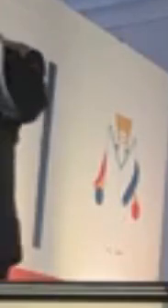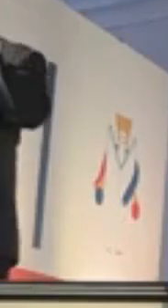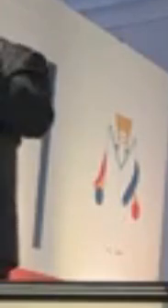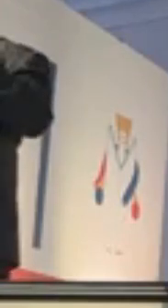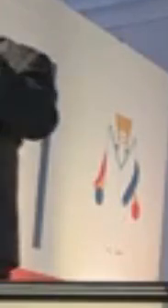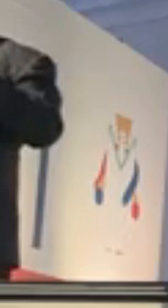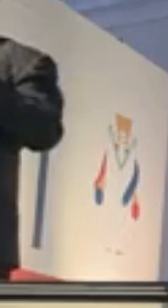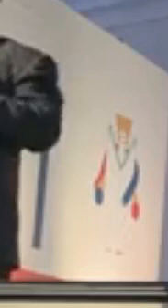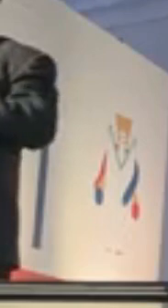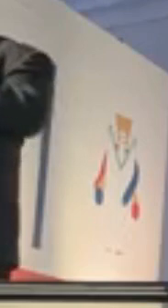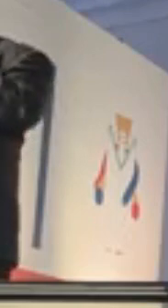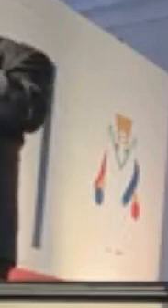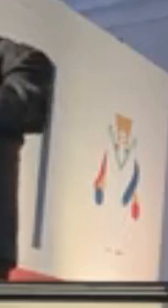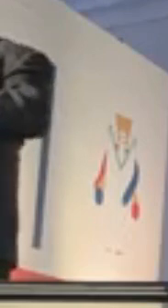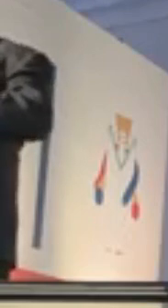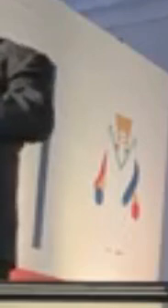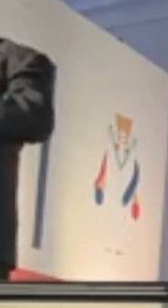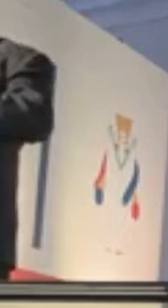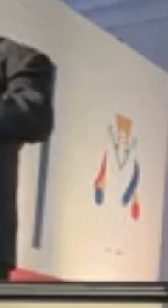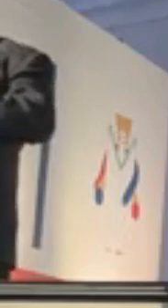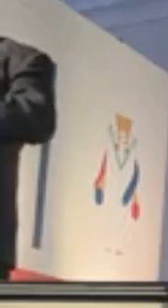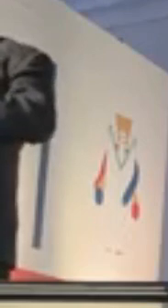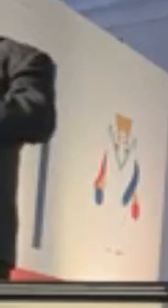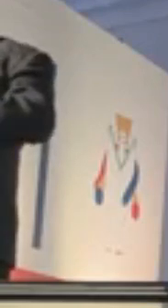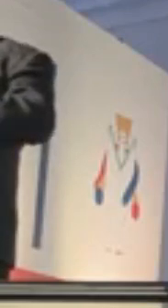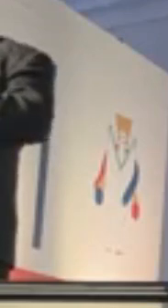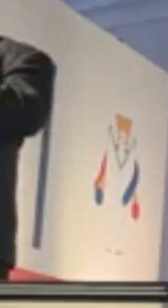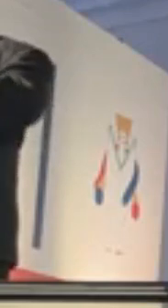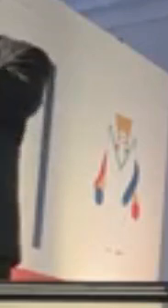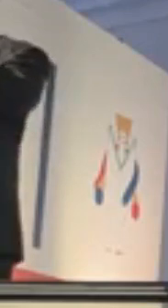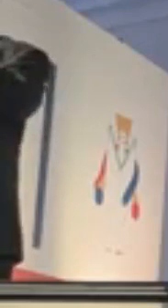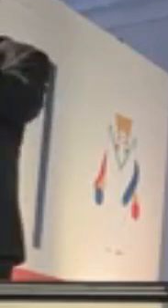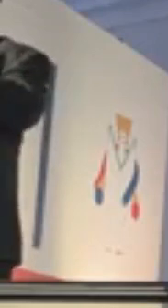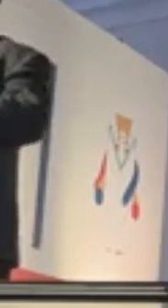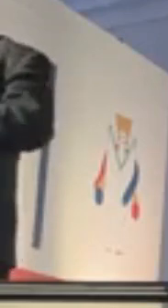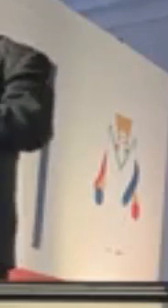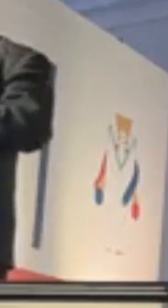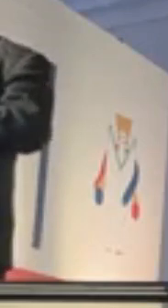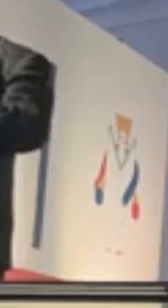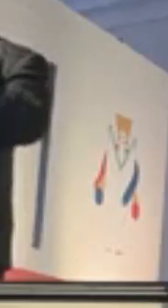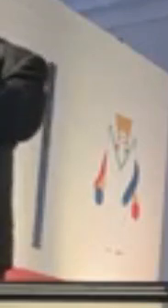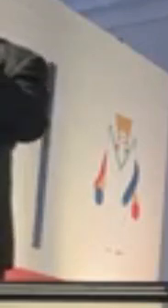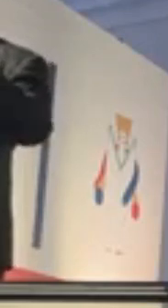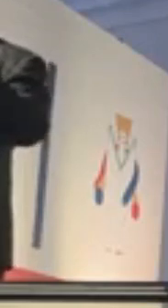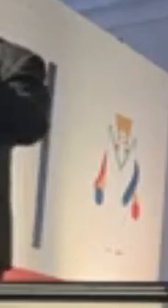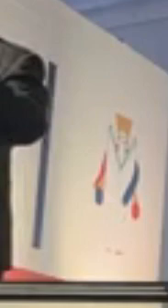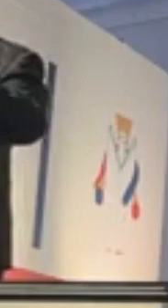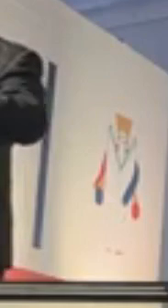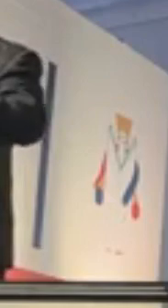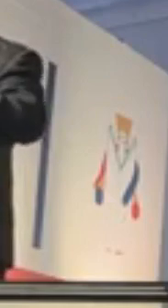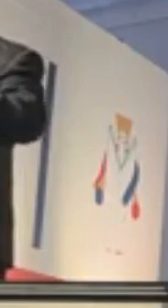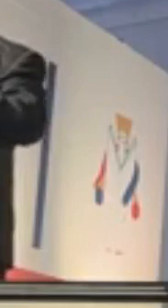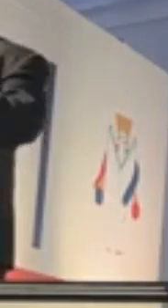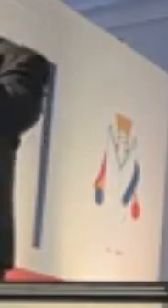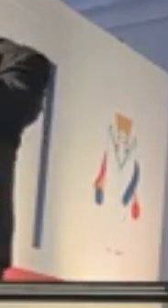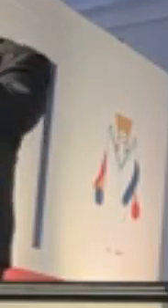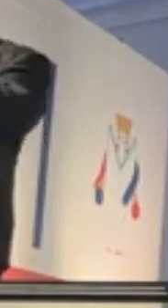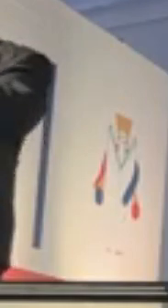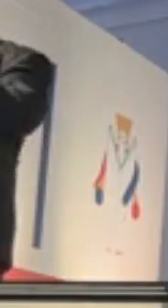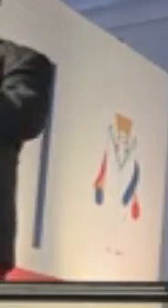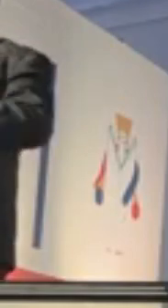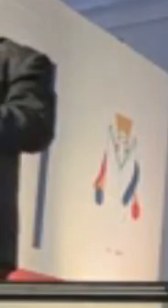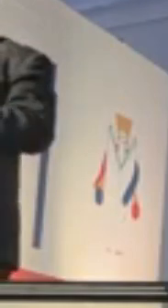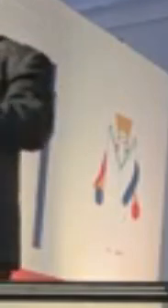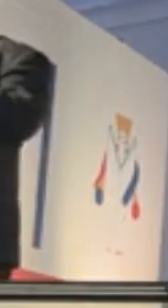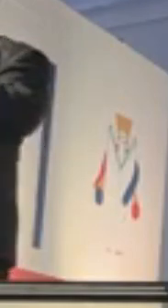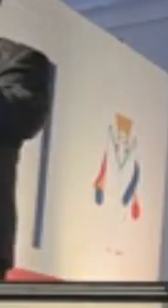desde finales del 19 en adelante es que todo intento, y bueno, podríamos ir más atrás, ¿no?, incluso desde los